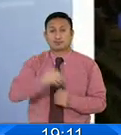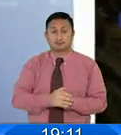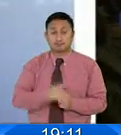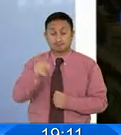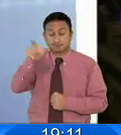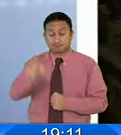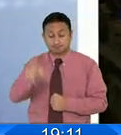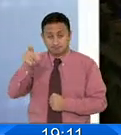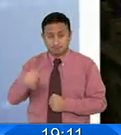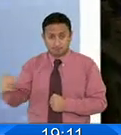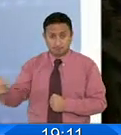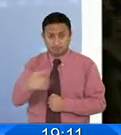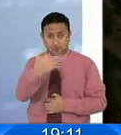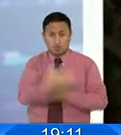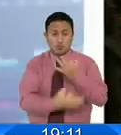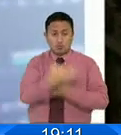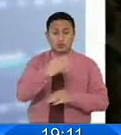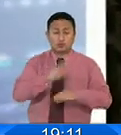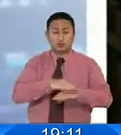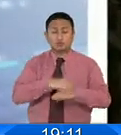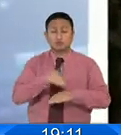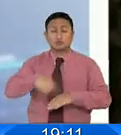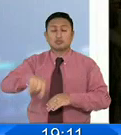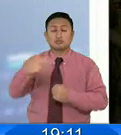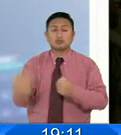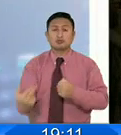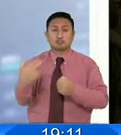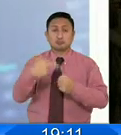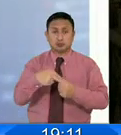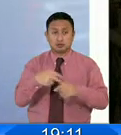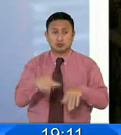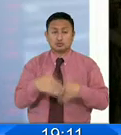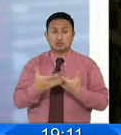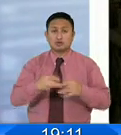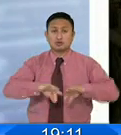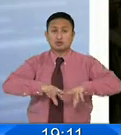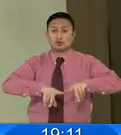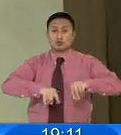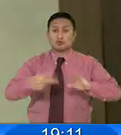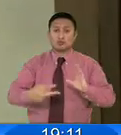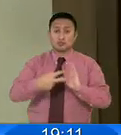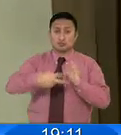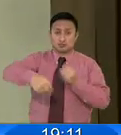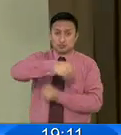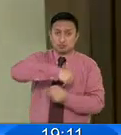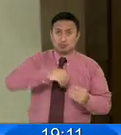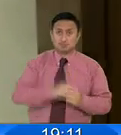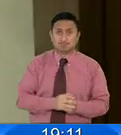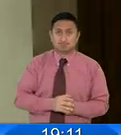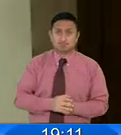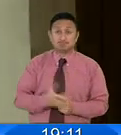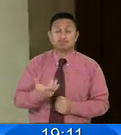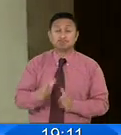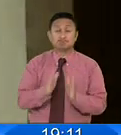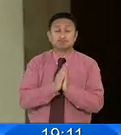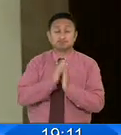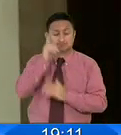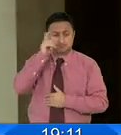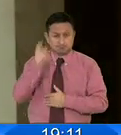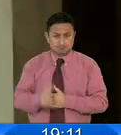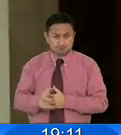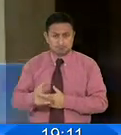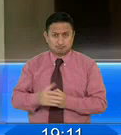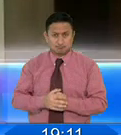fueron llamados a juicio por su presunta participación en el delito de lavado de activos, acogiendo así el pedido de la Fiscalía General del